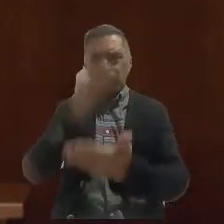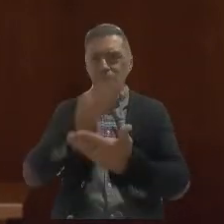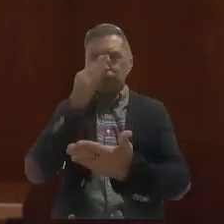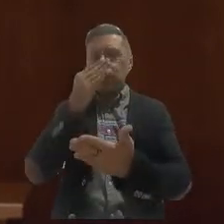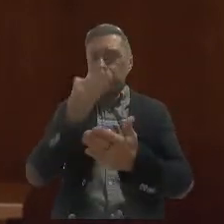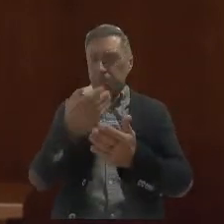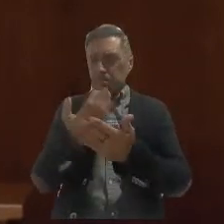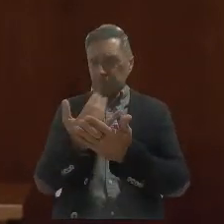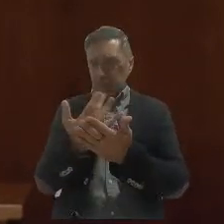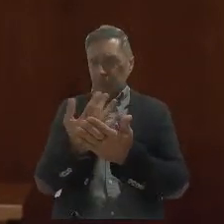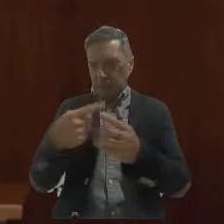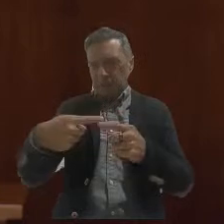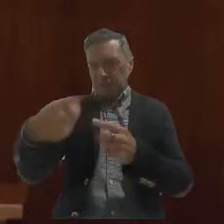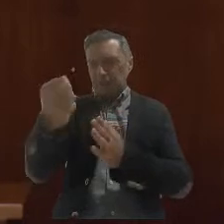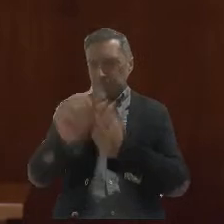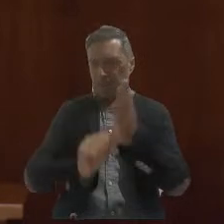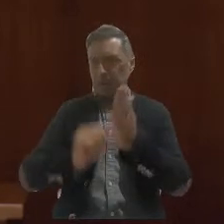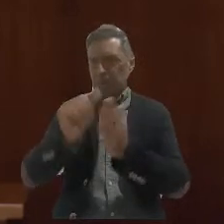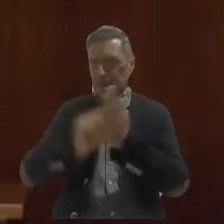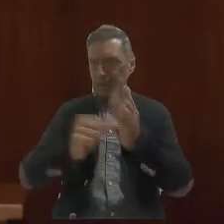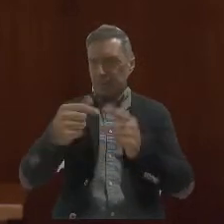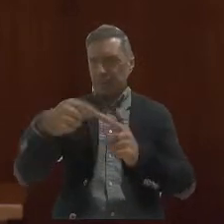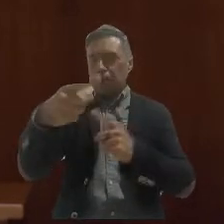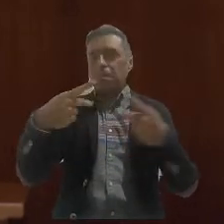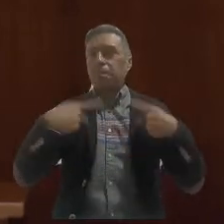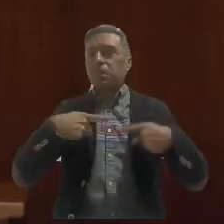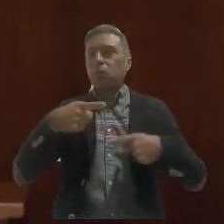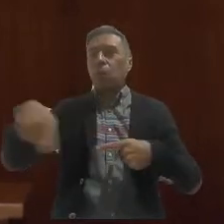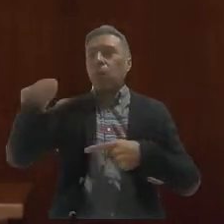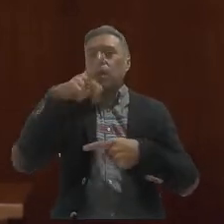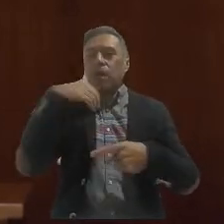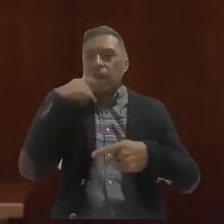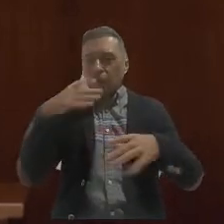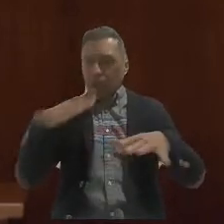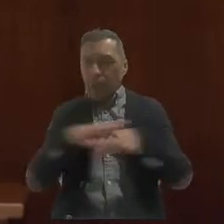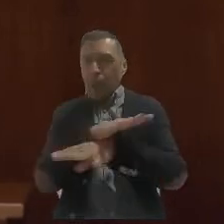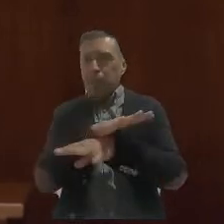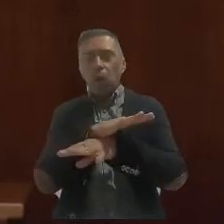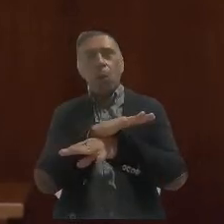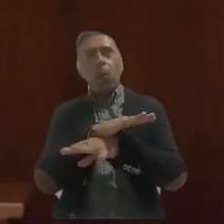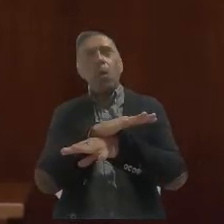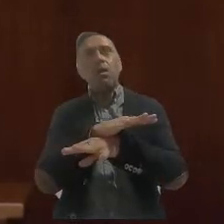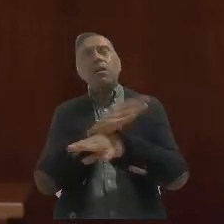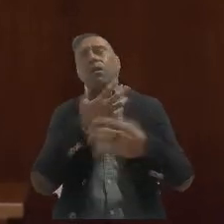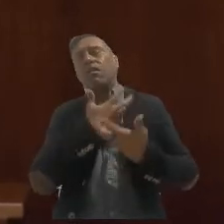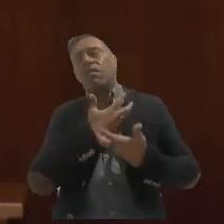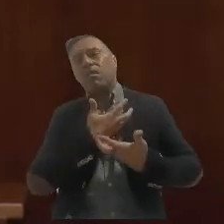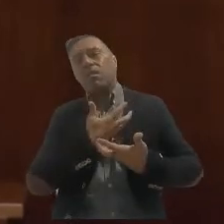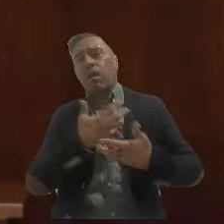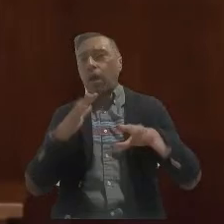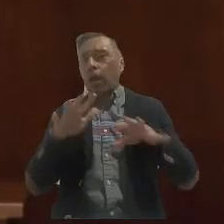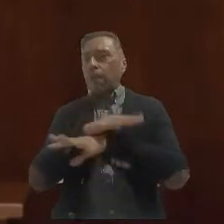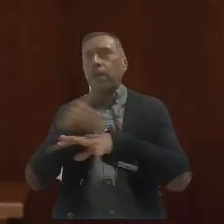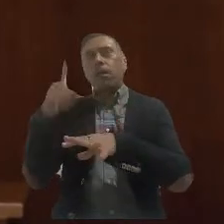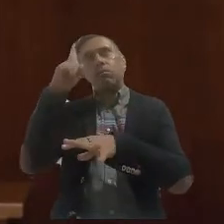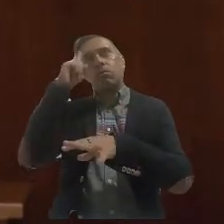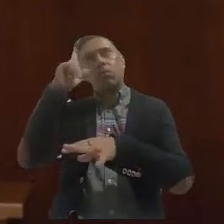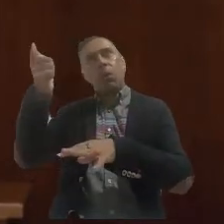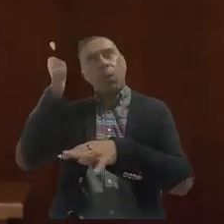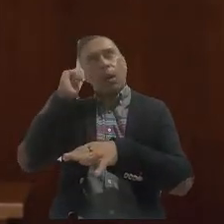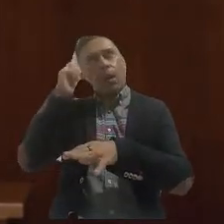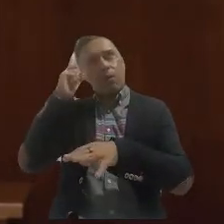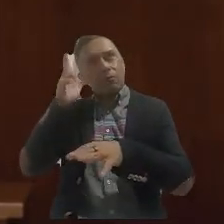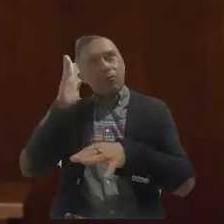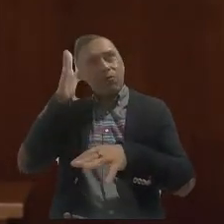cambio hacia la esperanza, porque no creo que sigan gozando de los privilegios que les ha representado